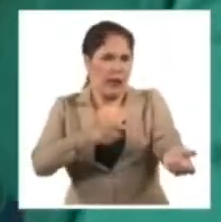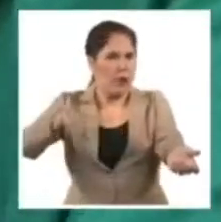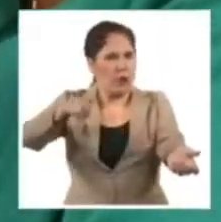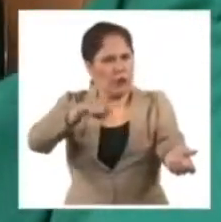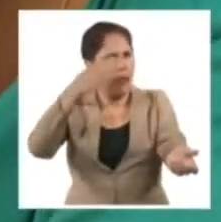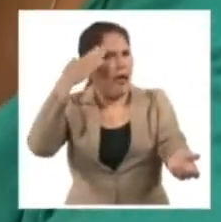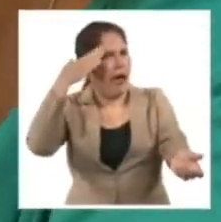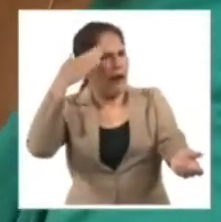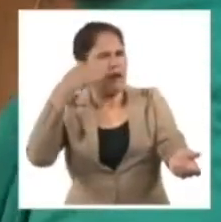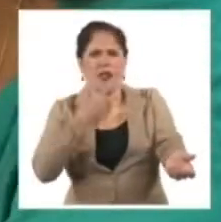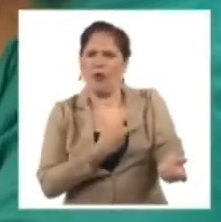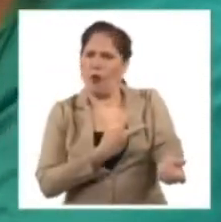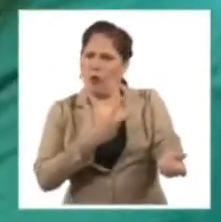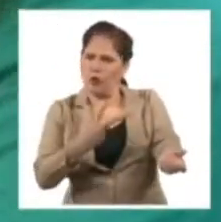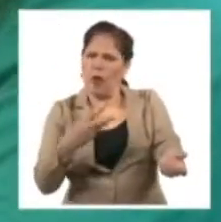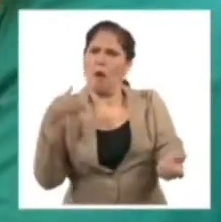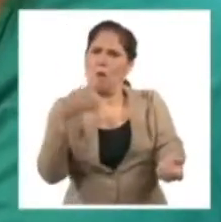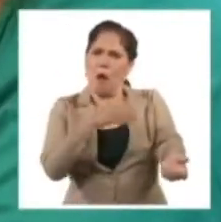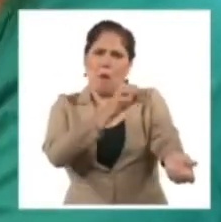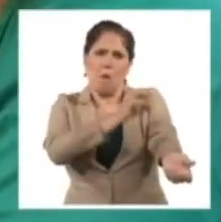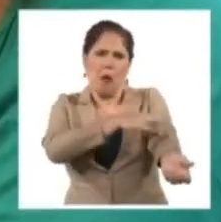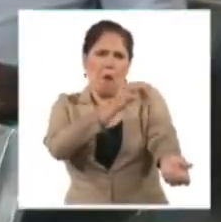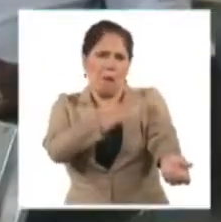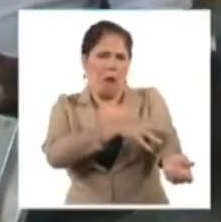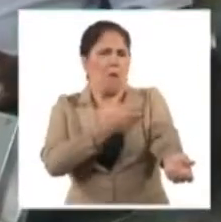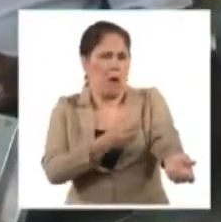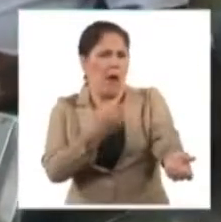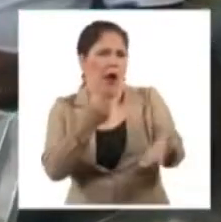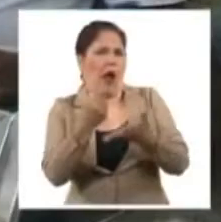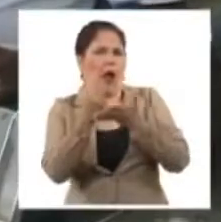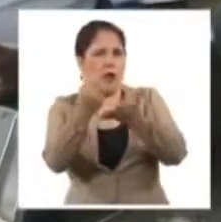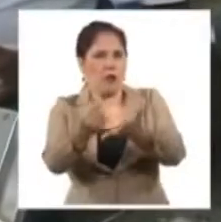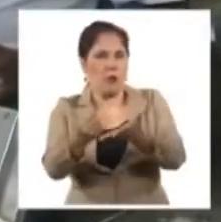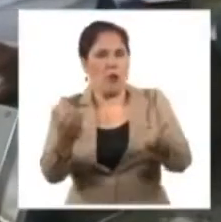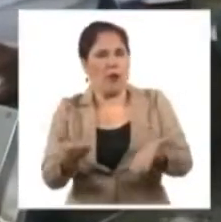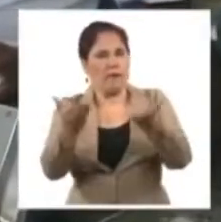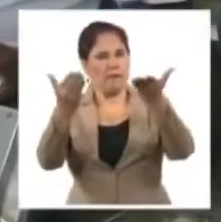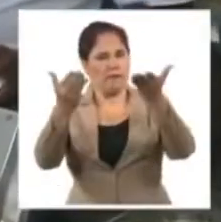a quienes desde la sensibilidad y la solidaridad contribuyen a salvar vidas.